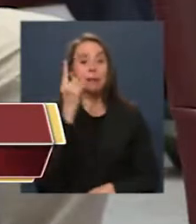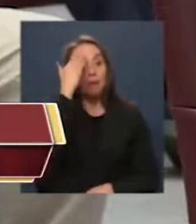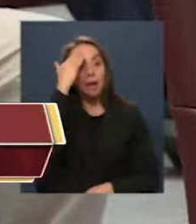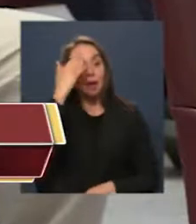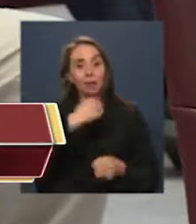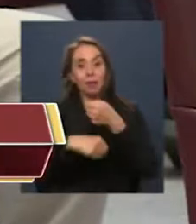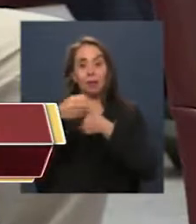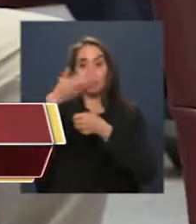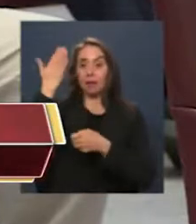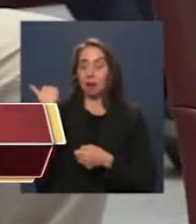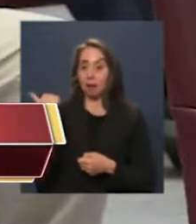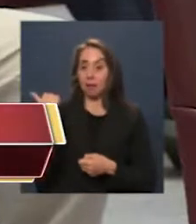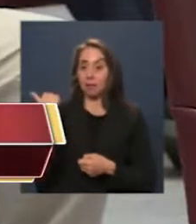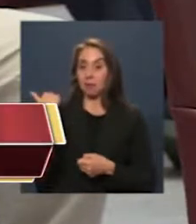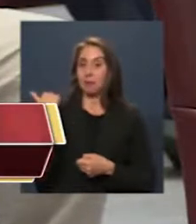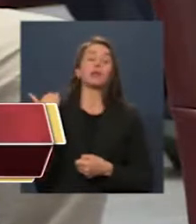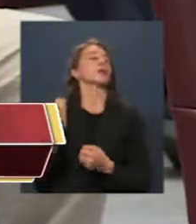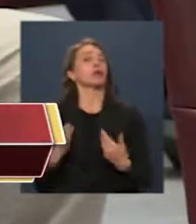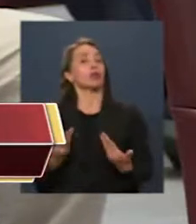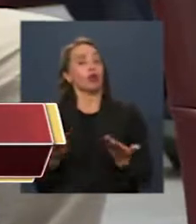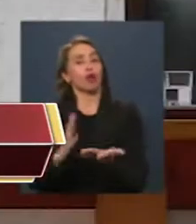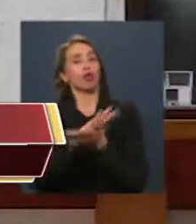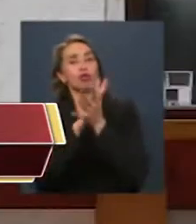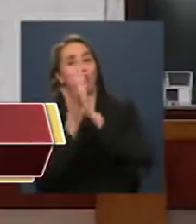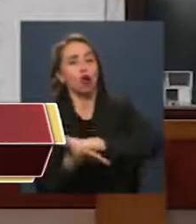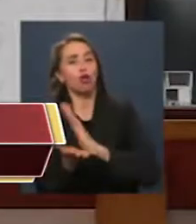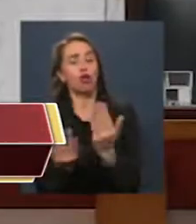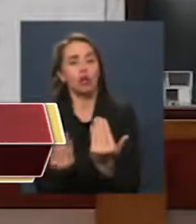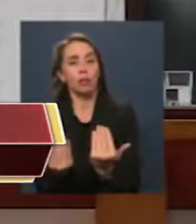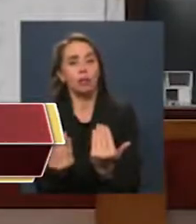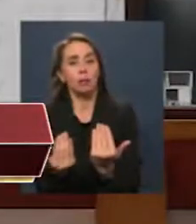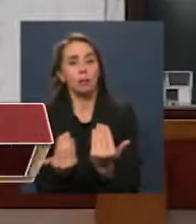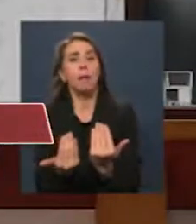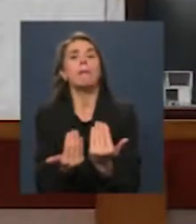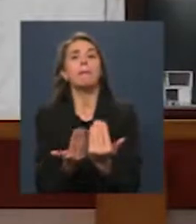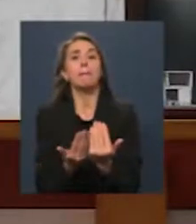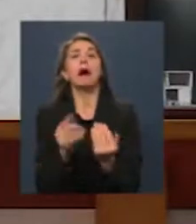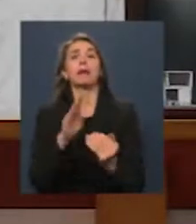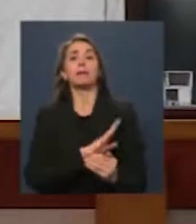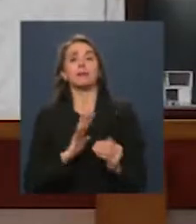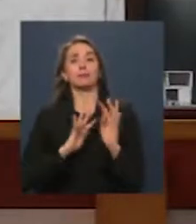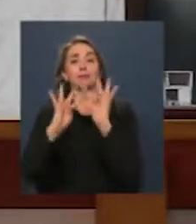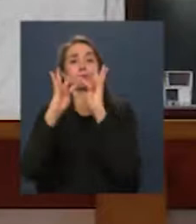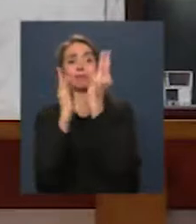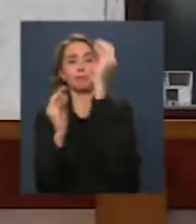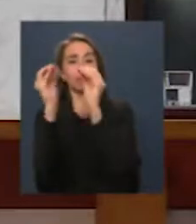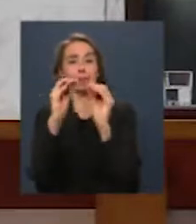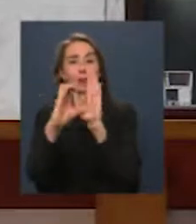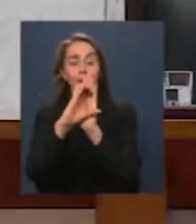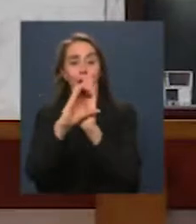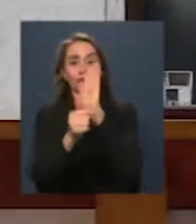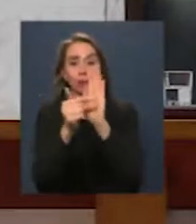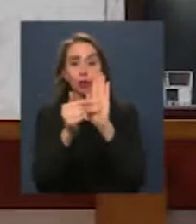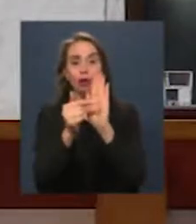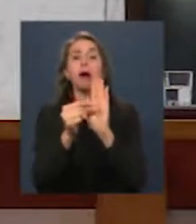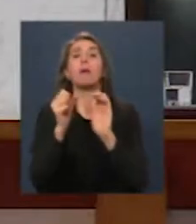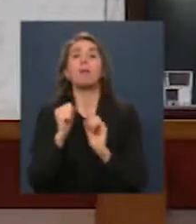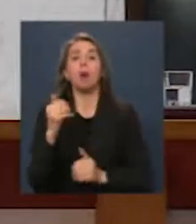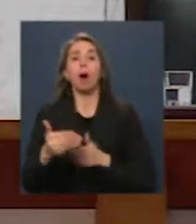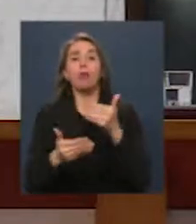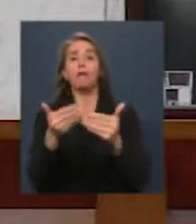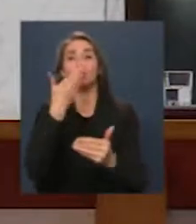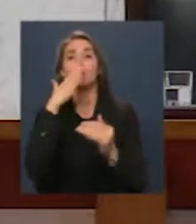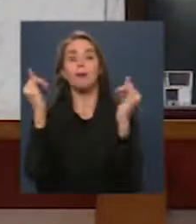dispusimos todos los medios necesarios para facilitar que la Convención Constitucional pueda funcionar de la mejor manera.